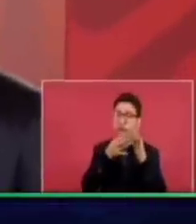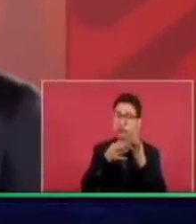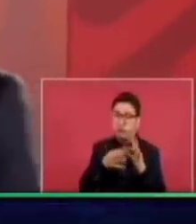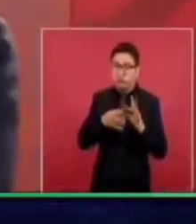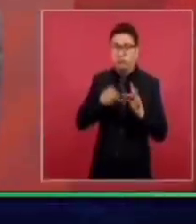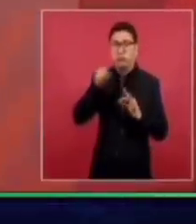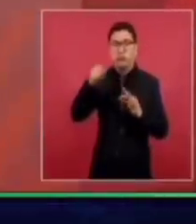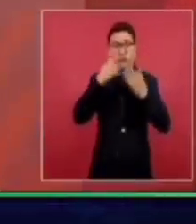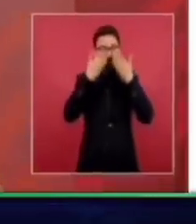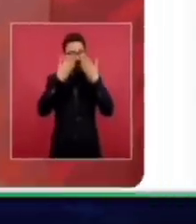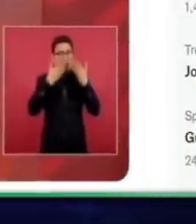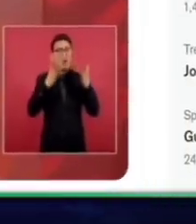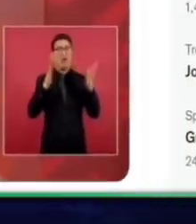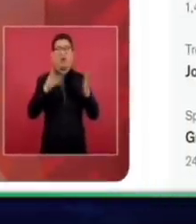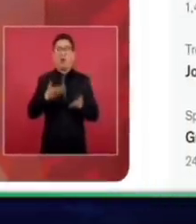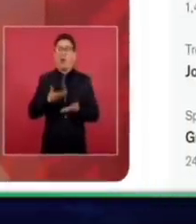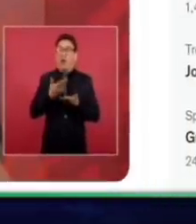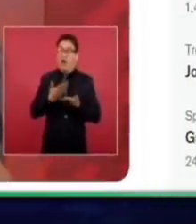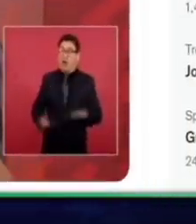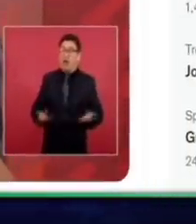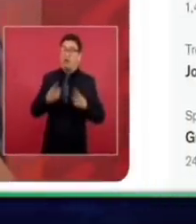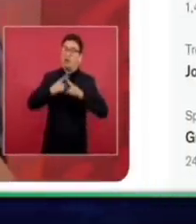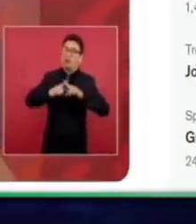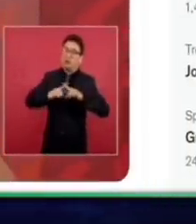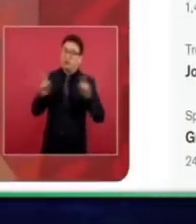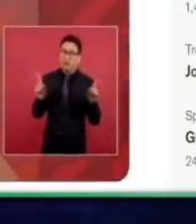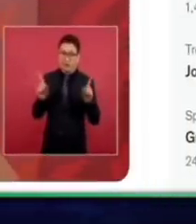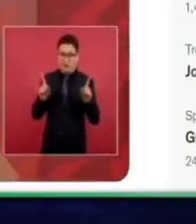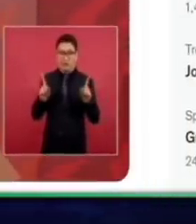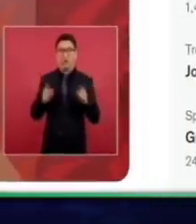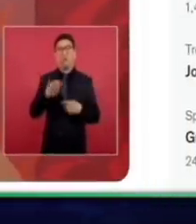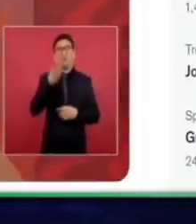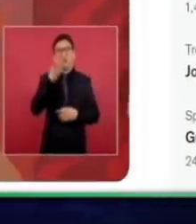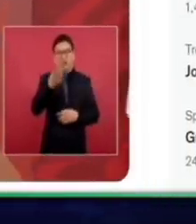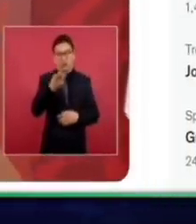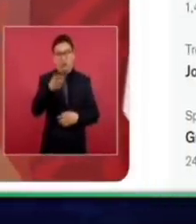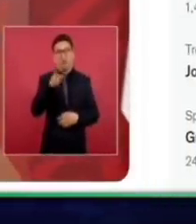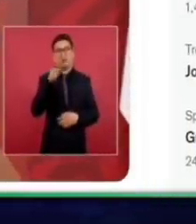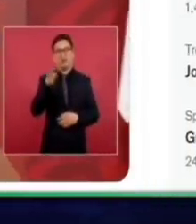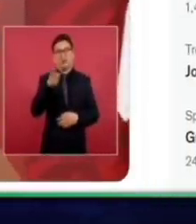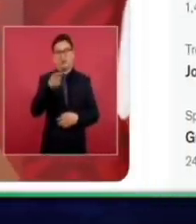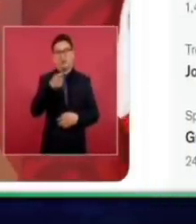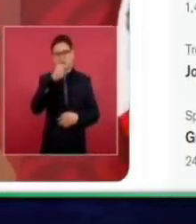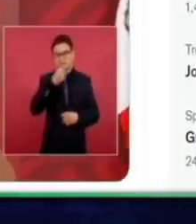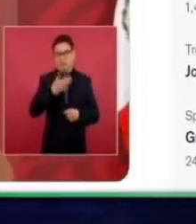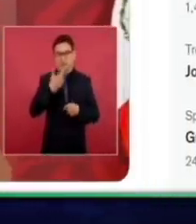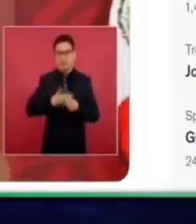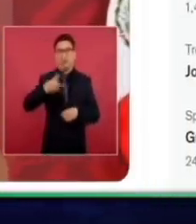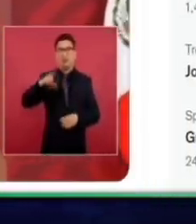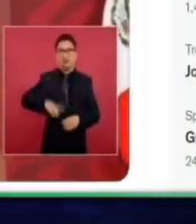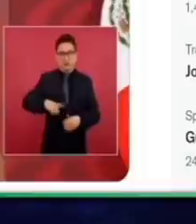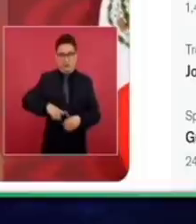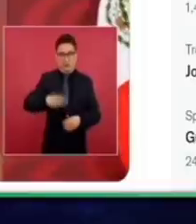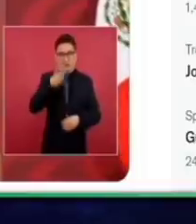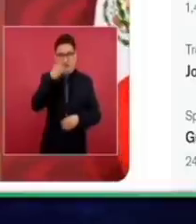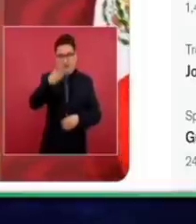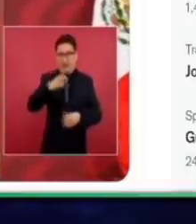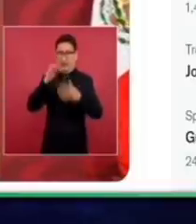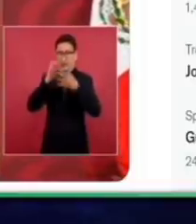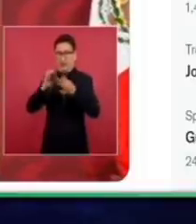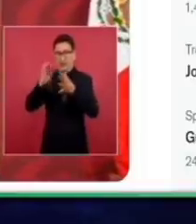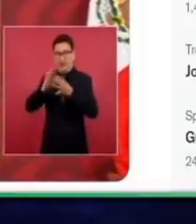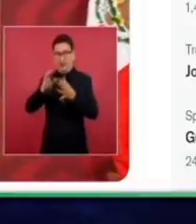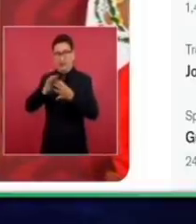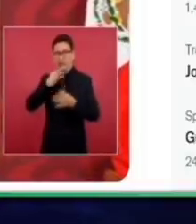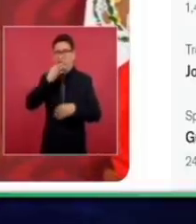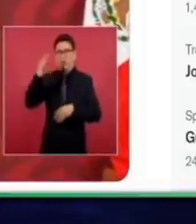ya es otra realidad y los haciendo la secretaria de gobernación